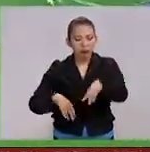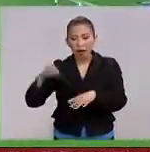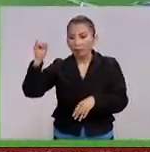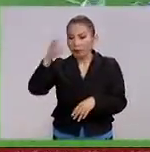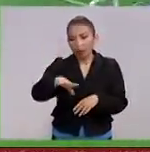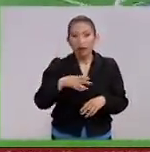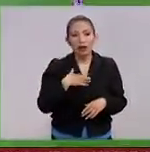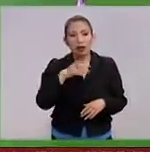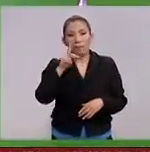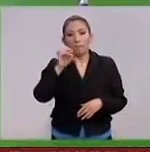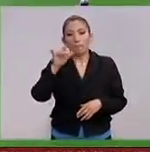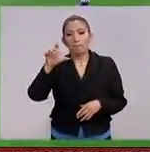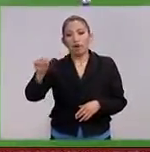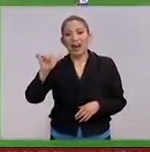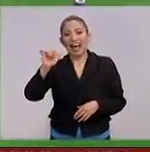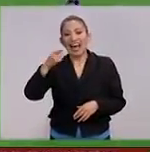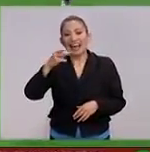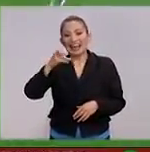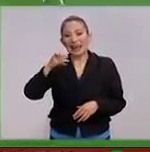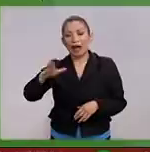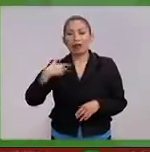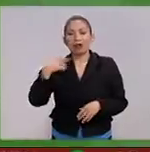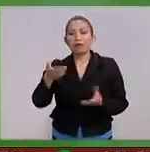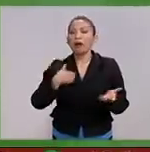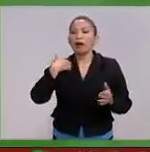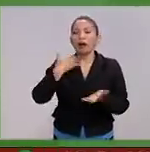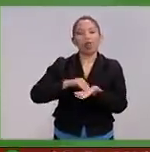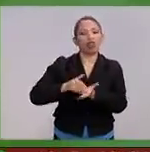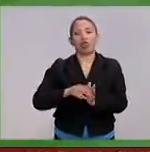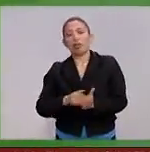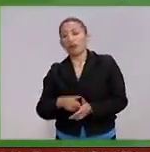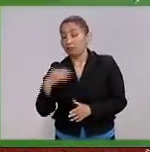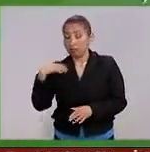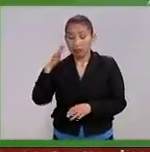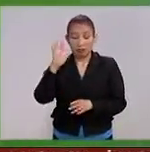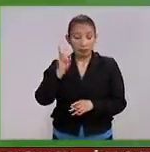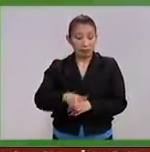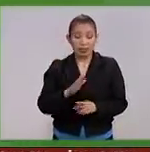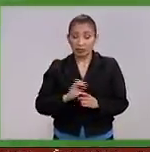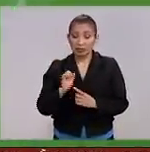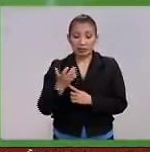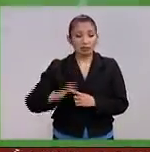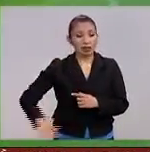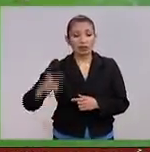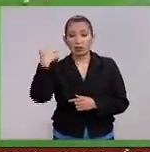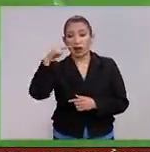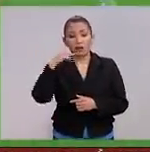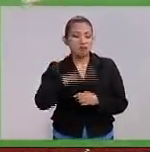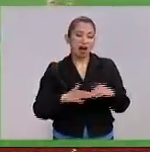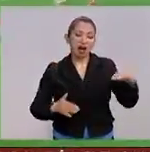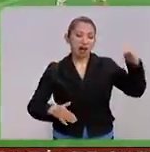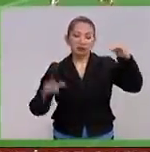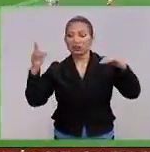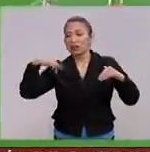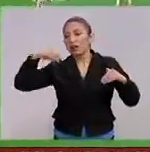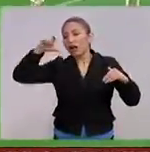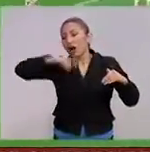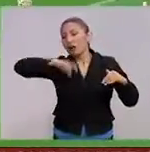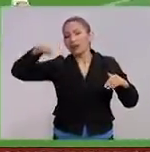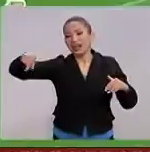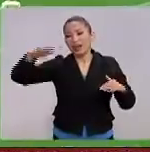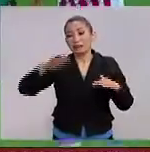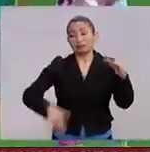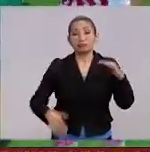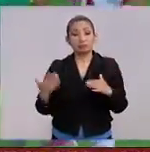paul también paul aguilar haciendo fue circo maroma y teatro una situación la verdad en la que si las chivas fue mejor y el américa terminó